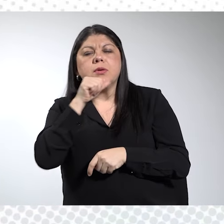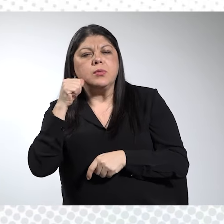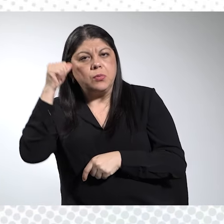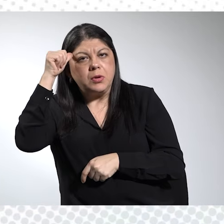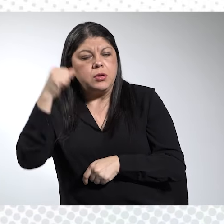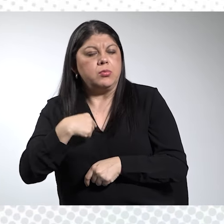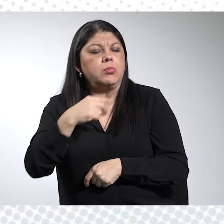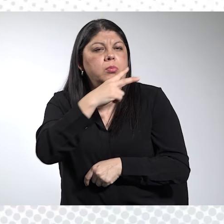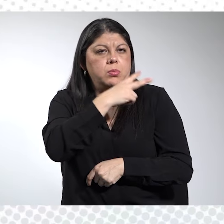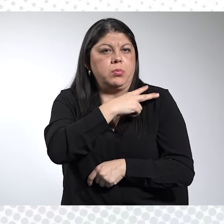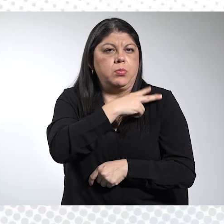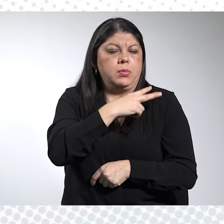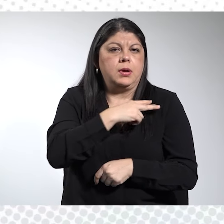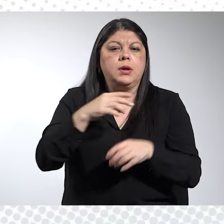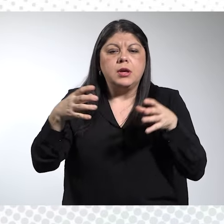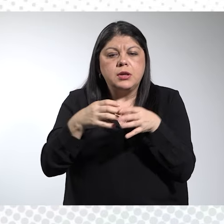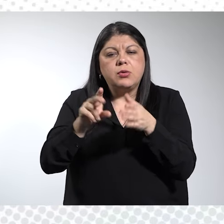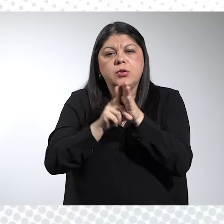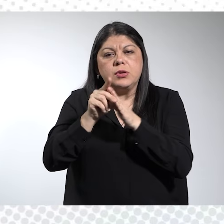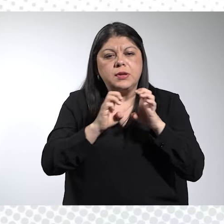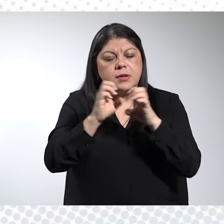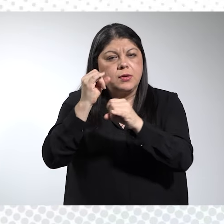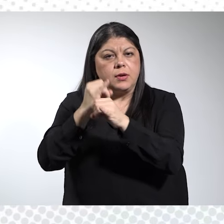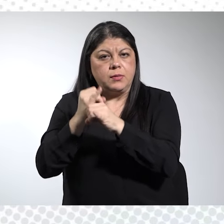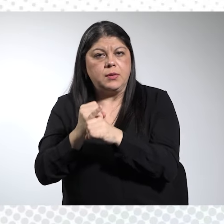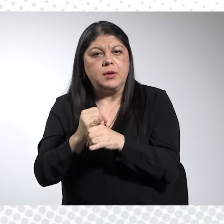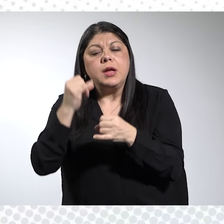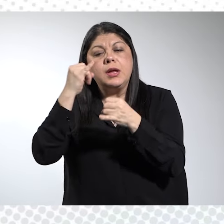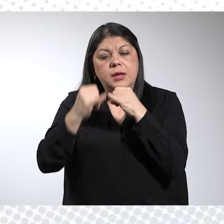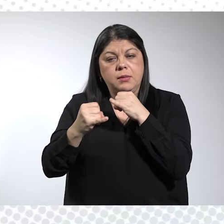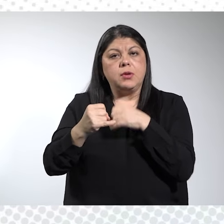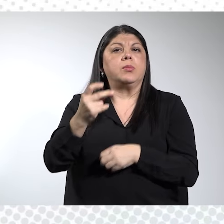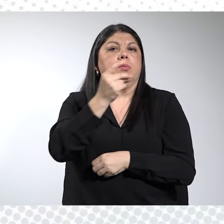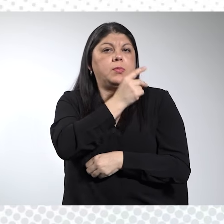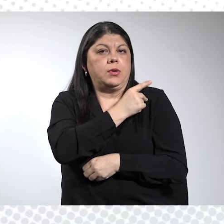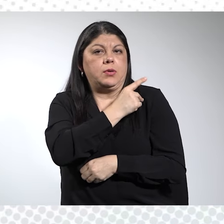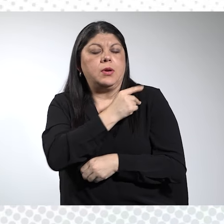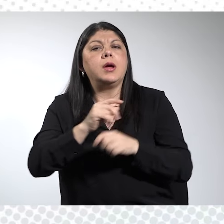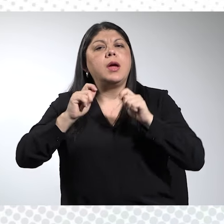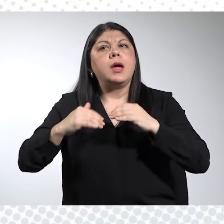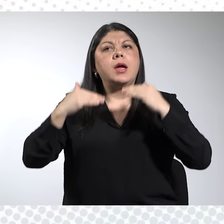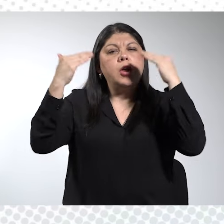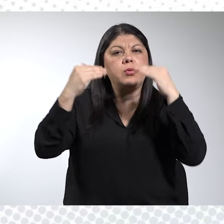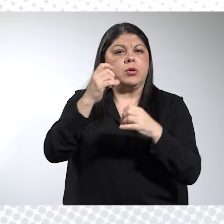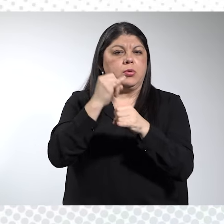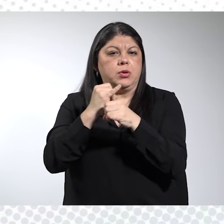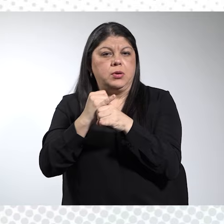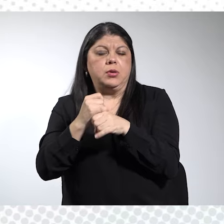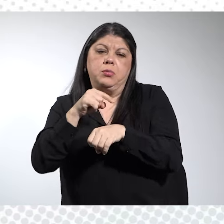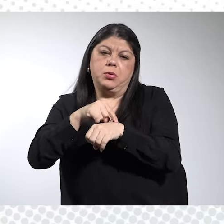Adulta Mayor, donde era la jefatura de la Unidad de Desarrollo Estratégico Institucional y terminé siendo el director ejecutivo de la institución